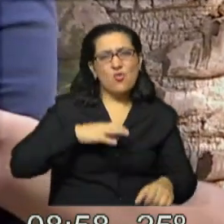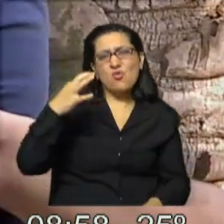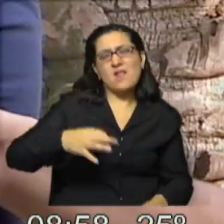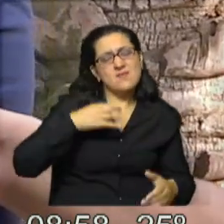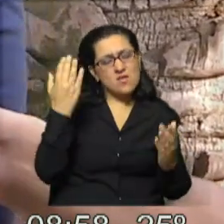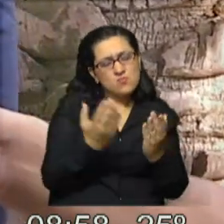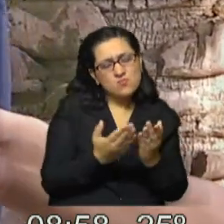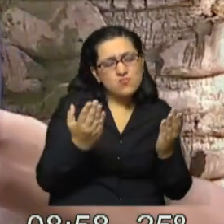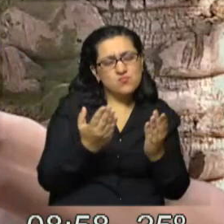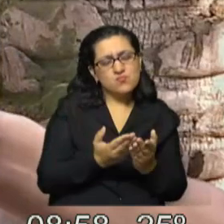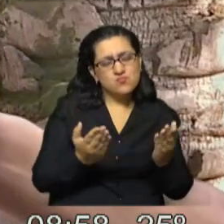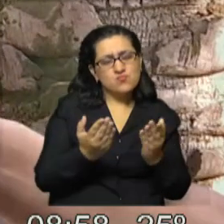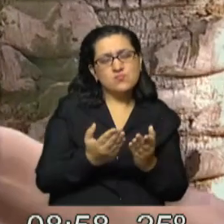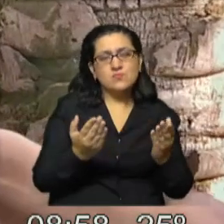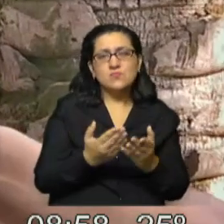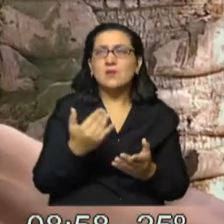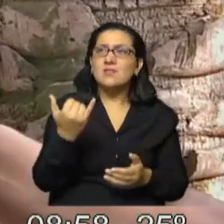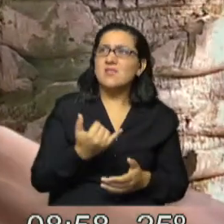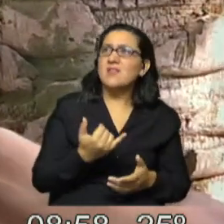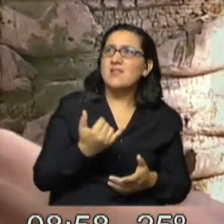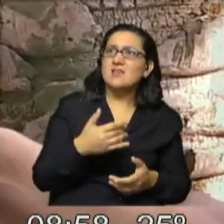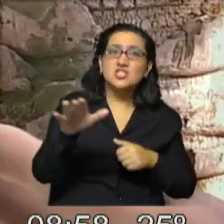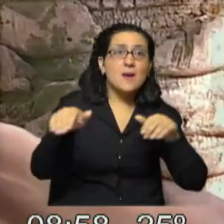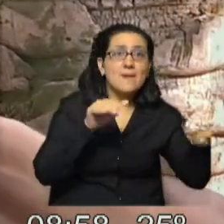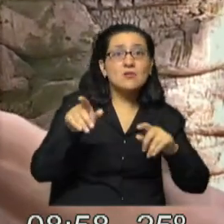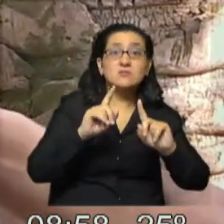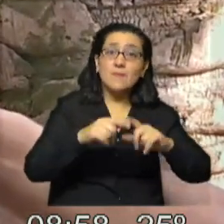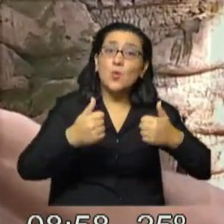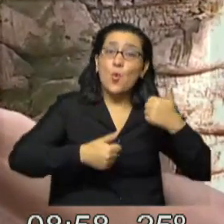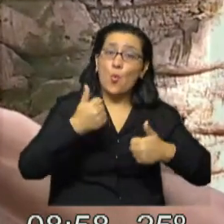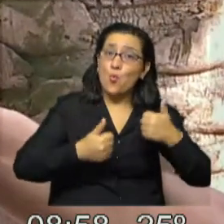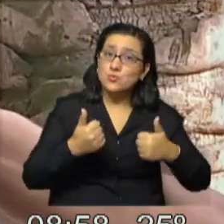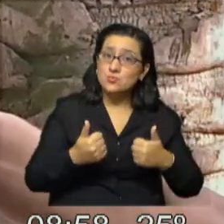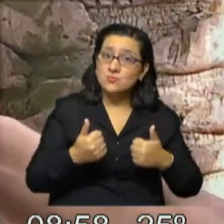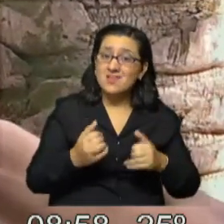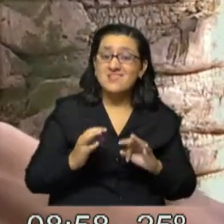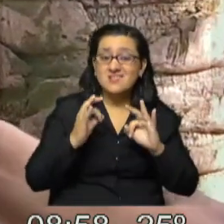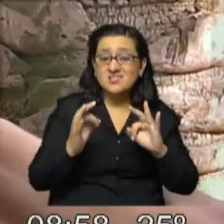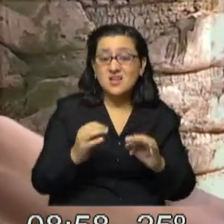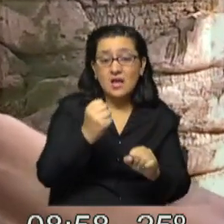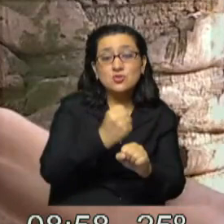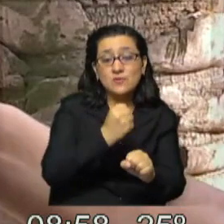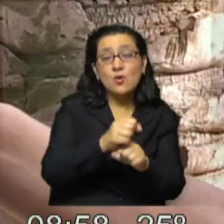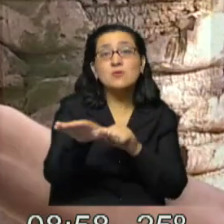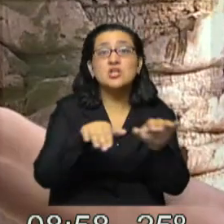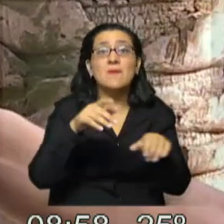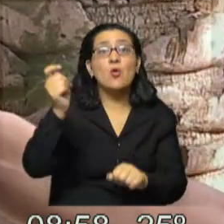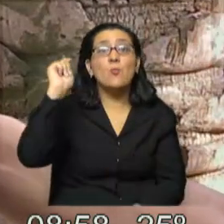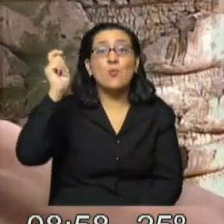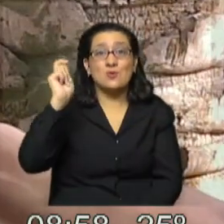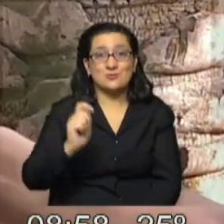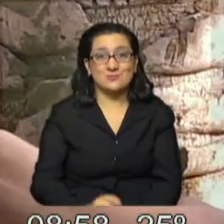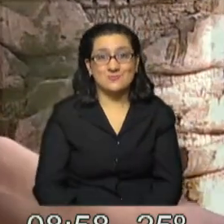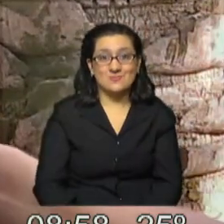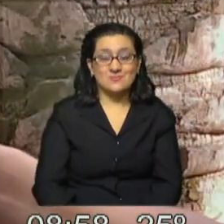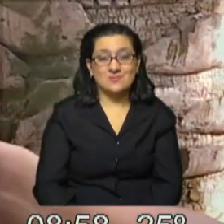carrera profesional, que tiene llamados y que tiene concursos, y que llega a estos lugares por llamados públicos,